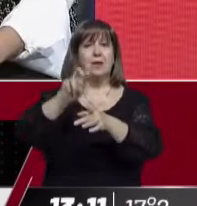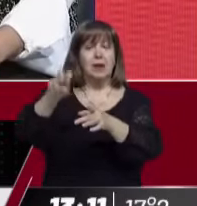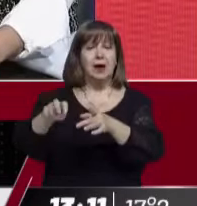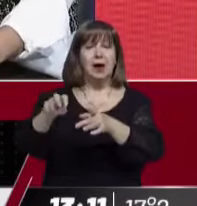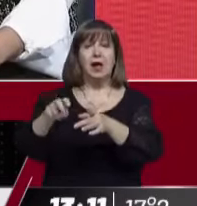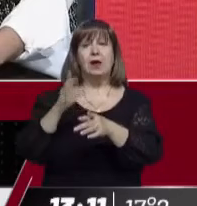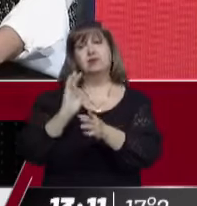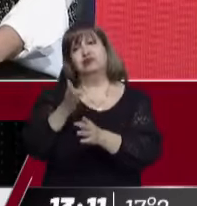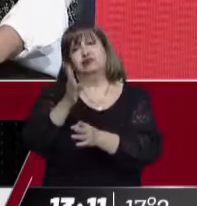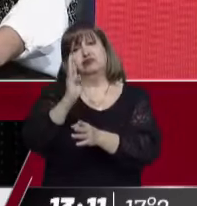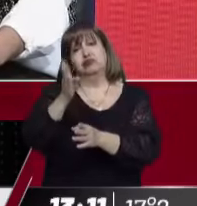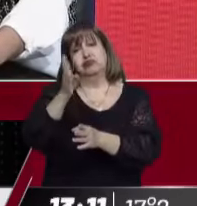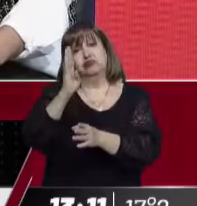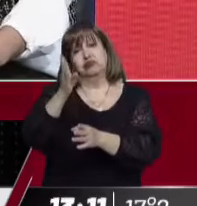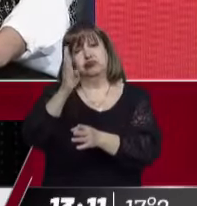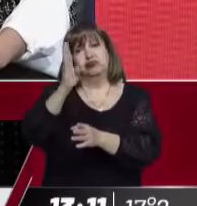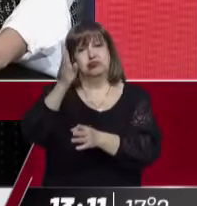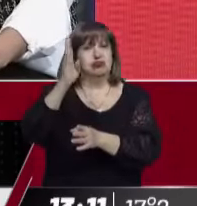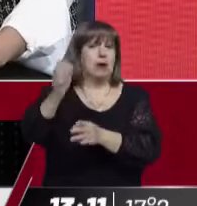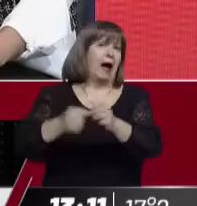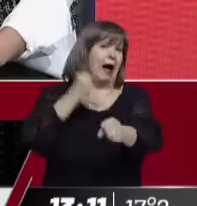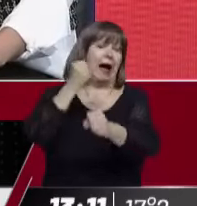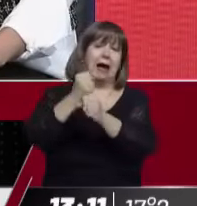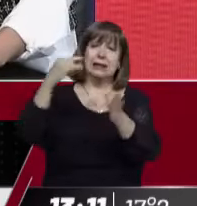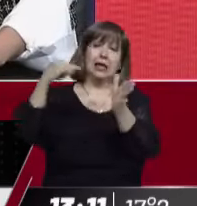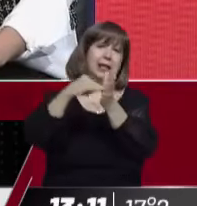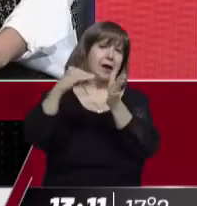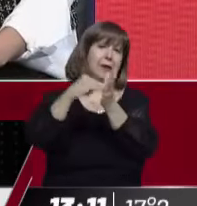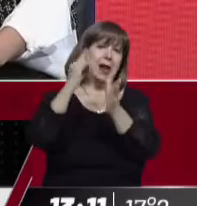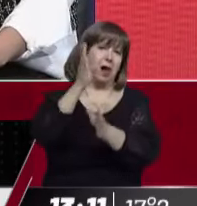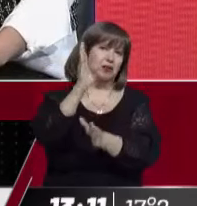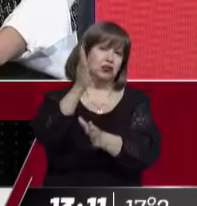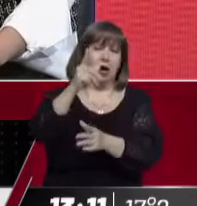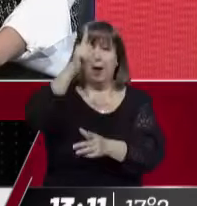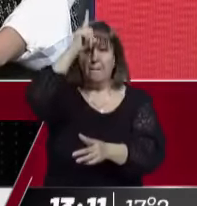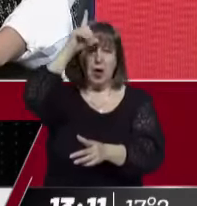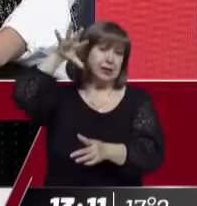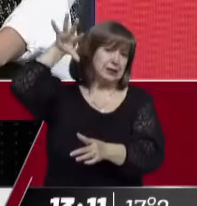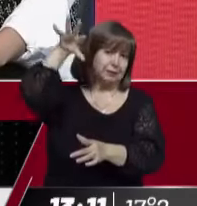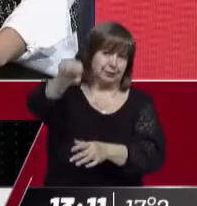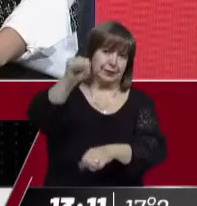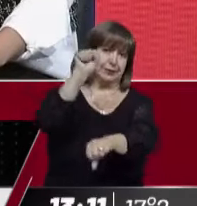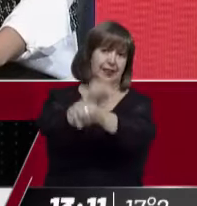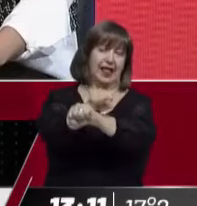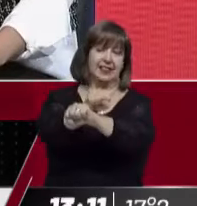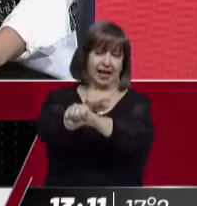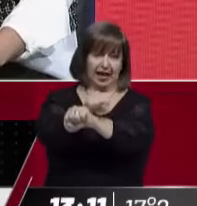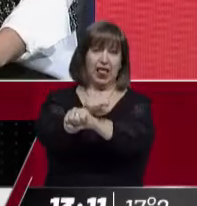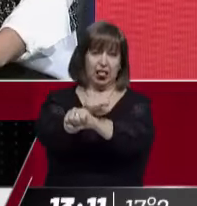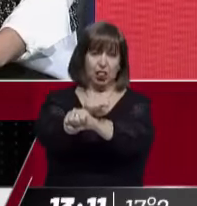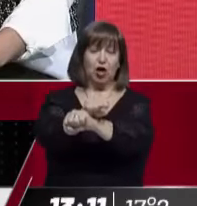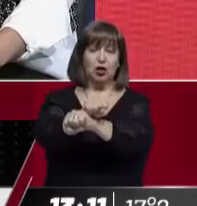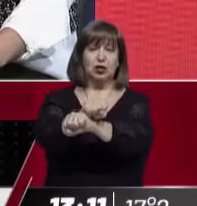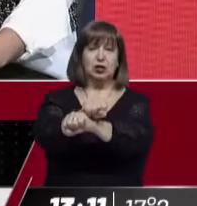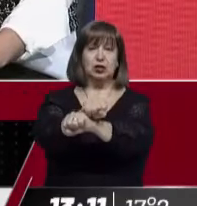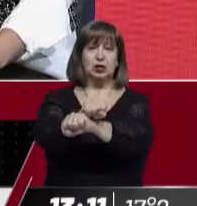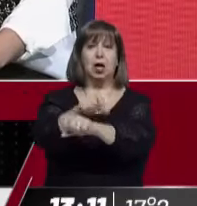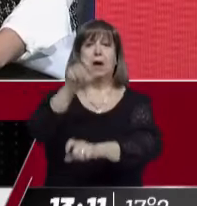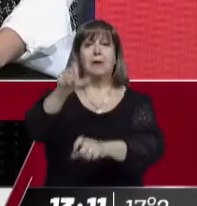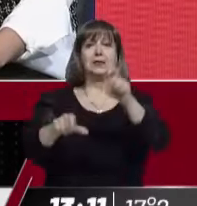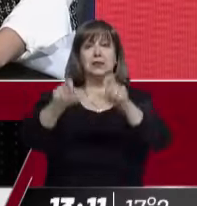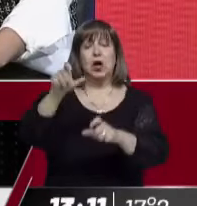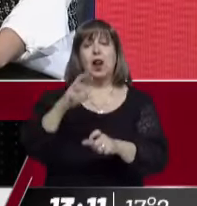no parar en todas esas paradas y continuar hasta la terminal de ómnibus, donde ahí se llamó a la policía y el hombre finalmente fue detenido para luego la víctima poder